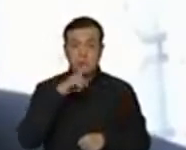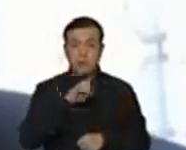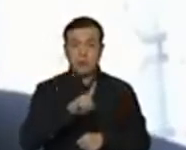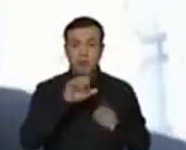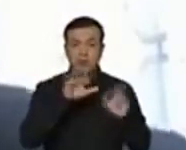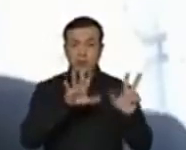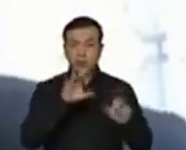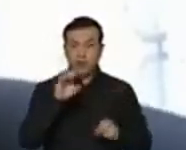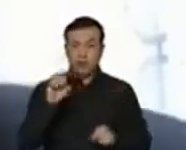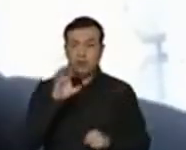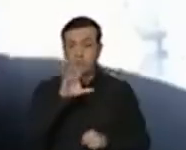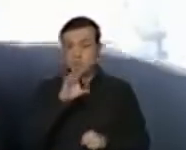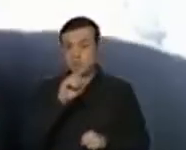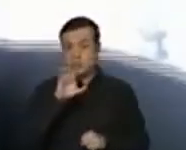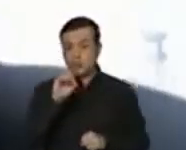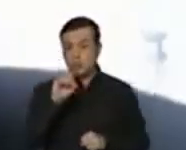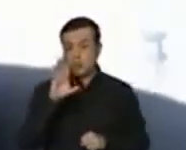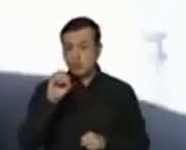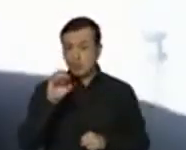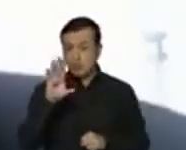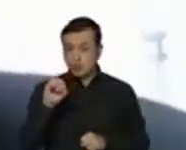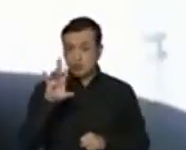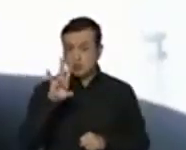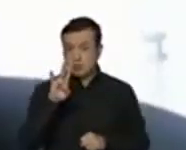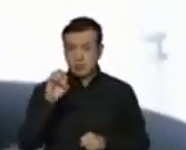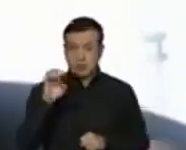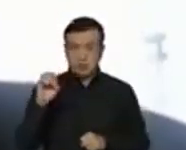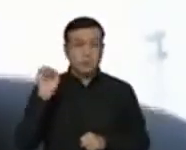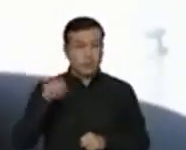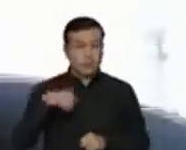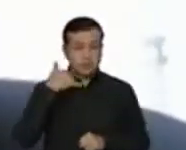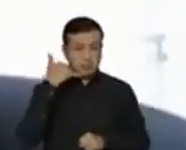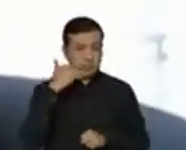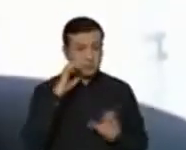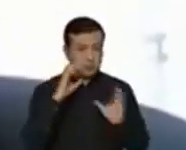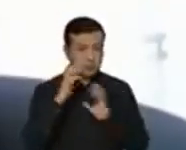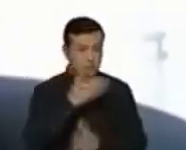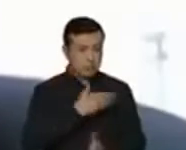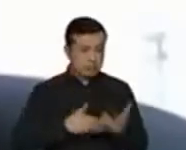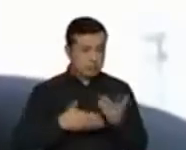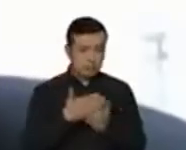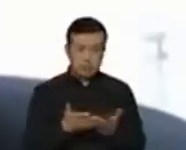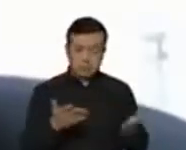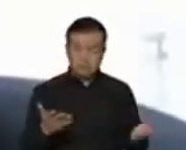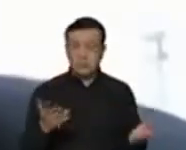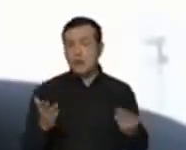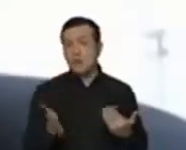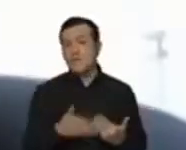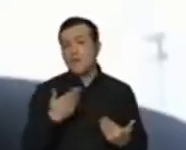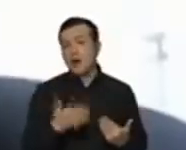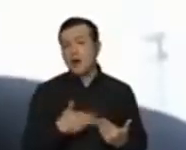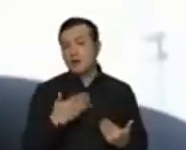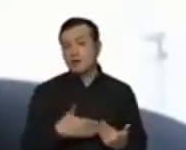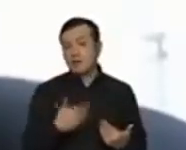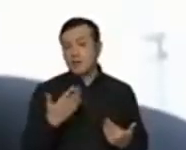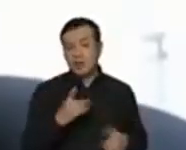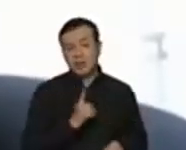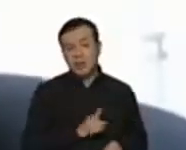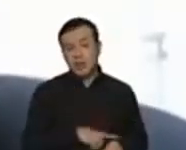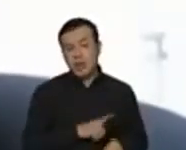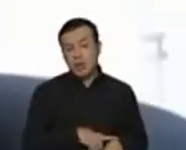800 000 700 que también la pueden usar y comunicarse con ejecutivos nuestros. Es muy sencillo, el trámite no